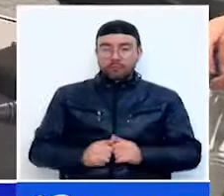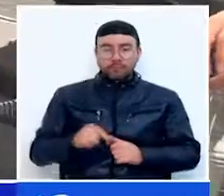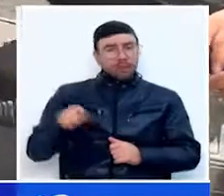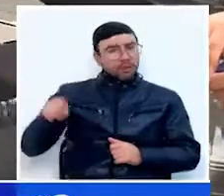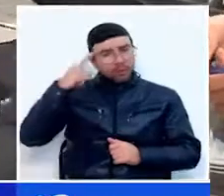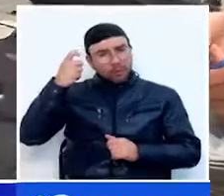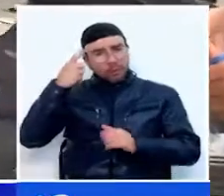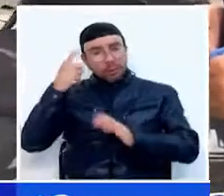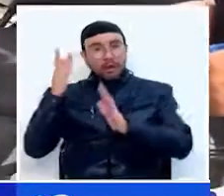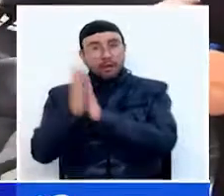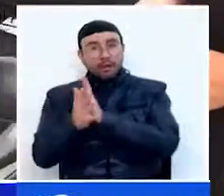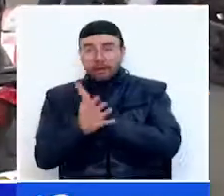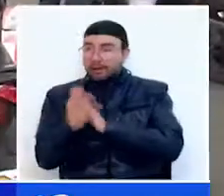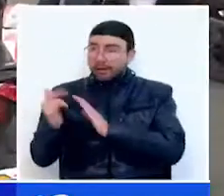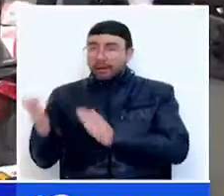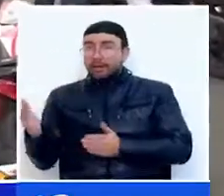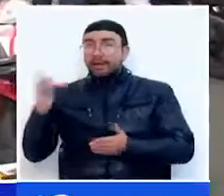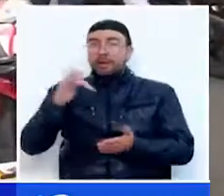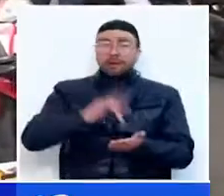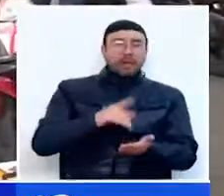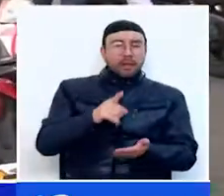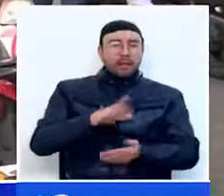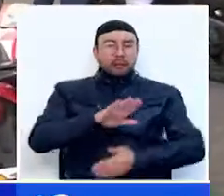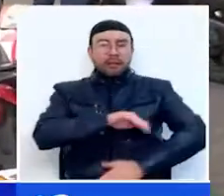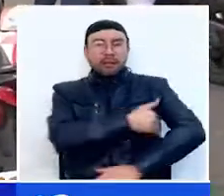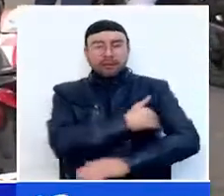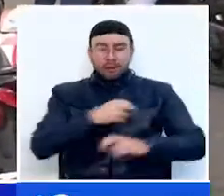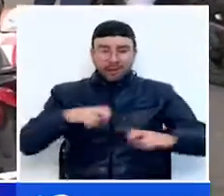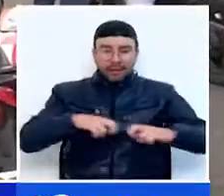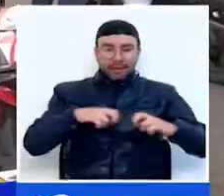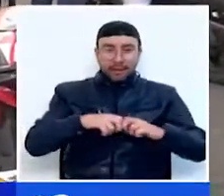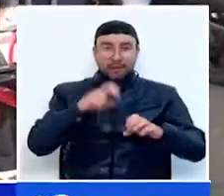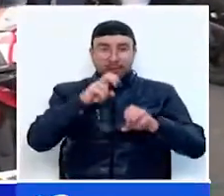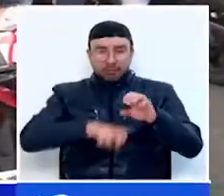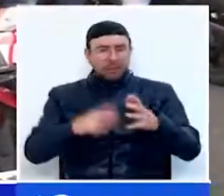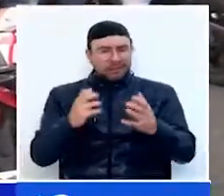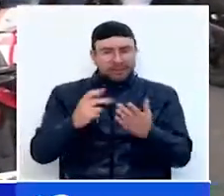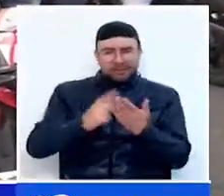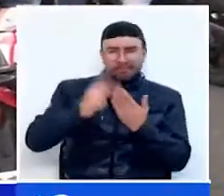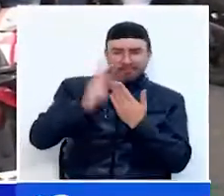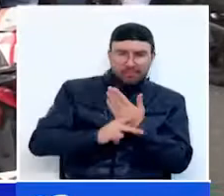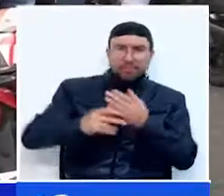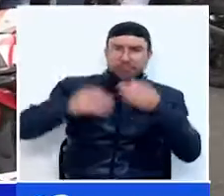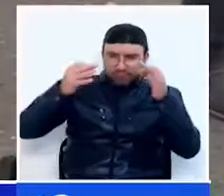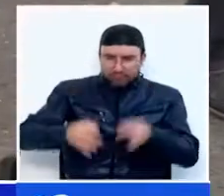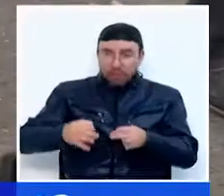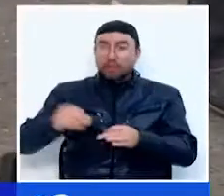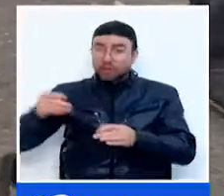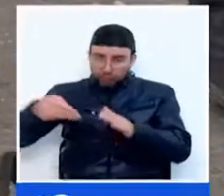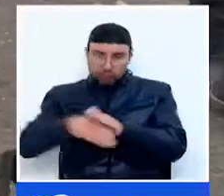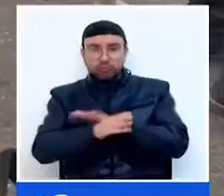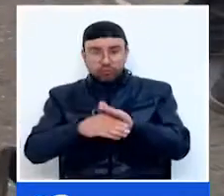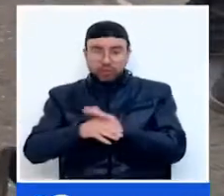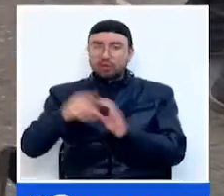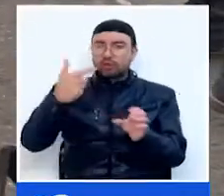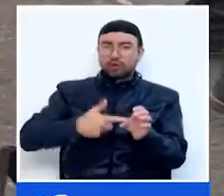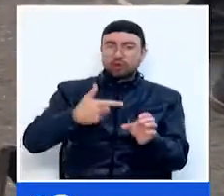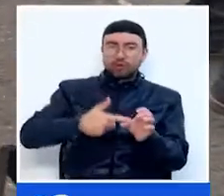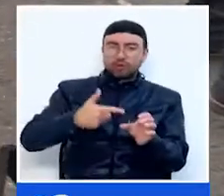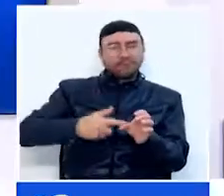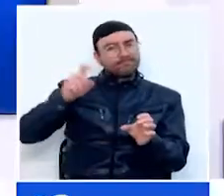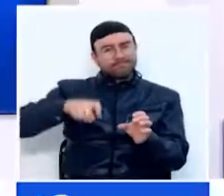además que tras reunirse con el ministro de Energía y Minas, se busca establecer un plan para asegurar el abastecimiento de combustible en las próximas